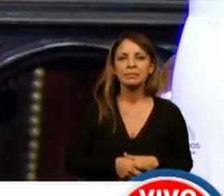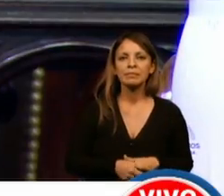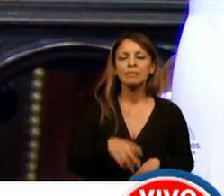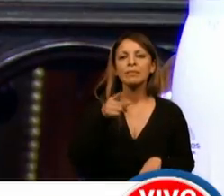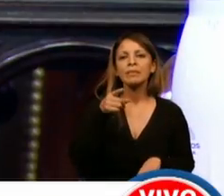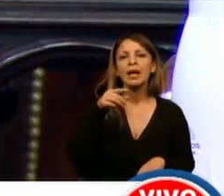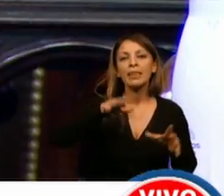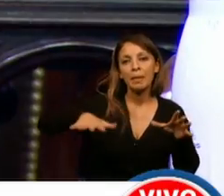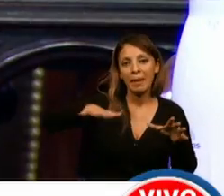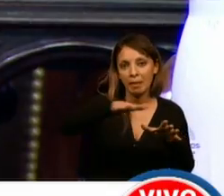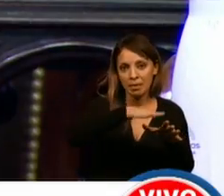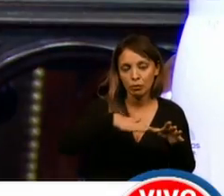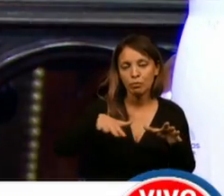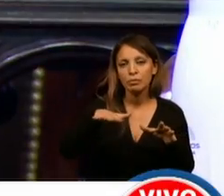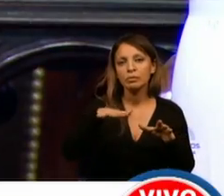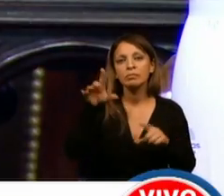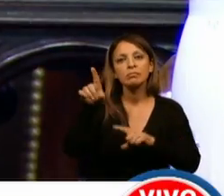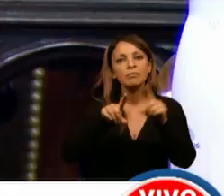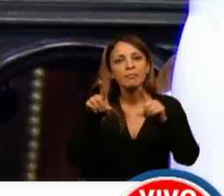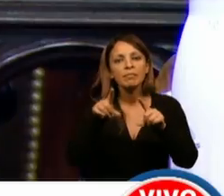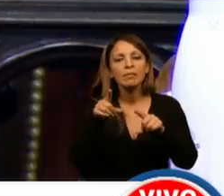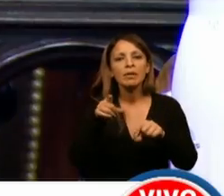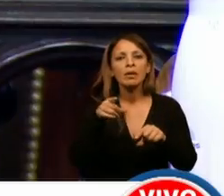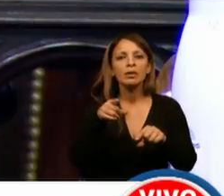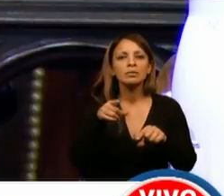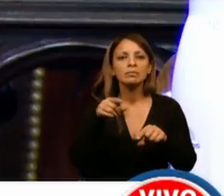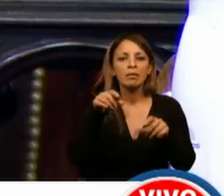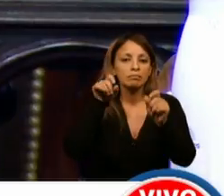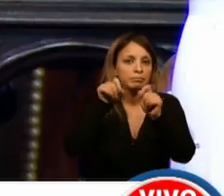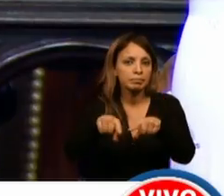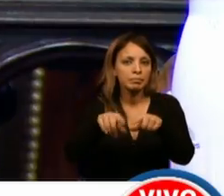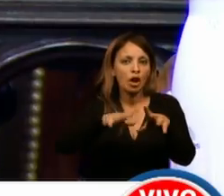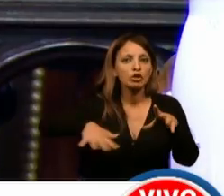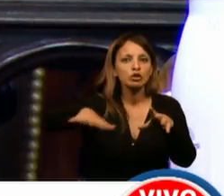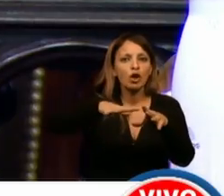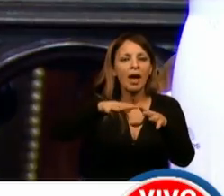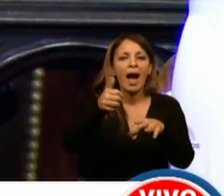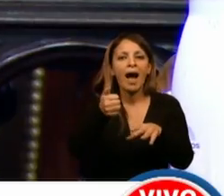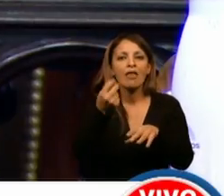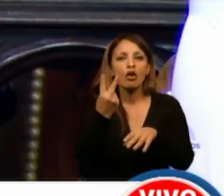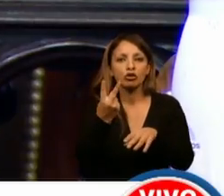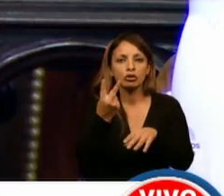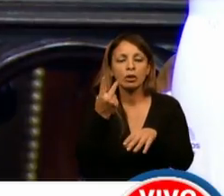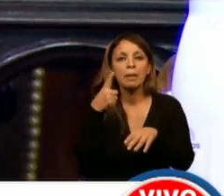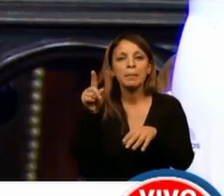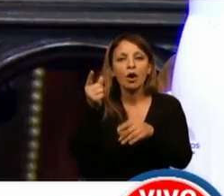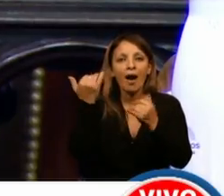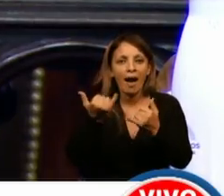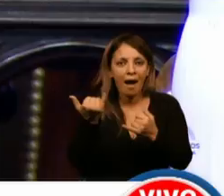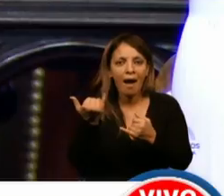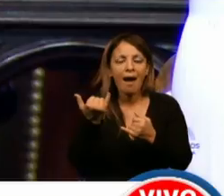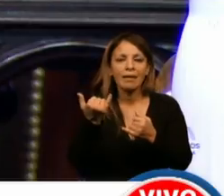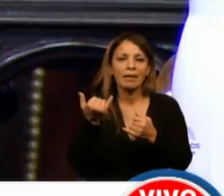departamentos que tienen que están ubicados en la zona 2 pero que tiene las características